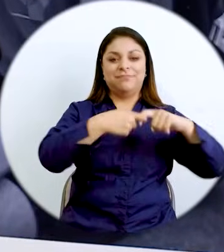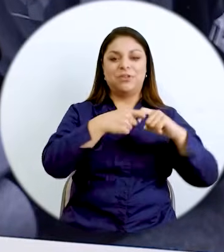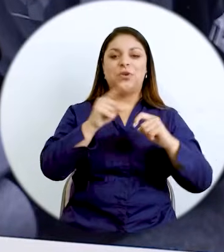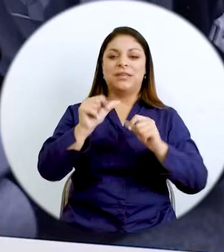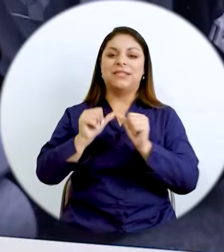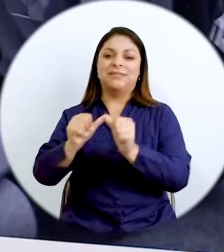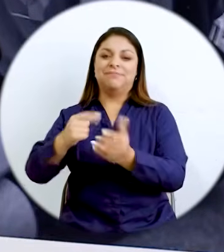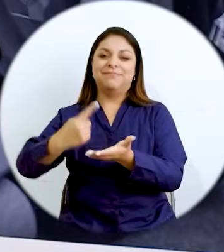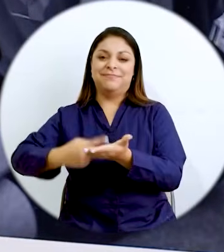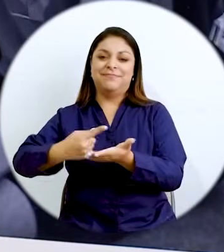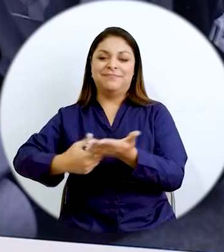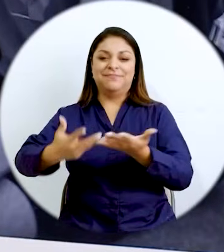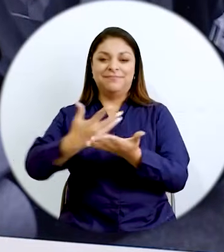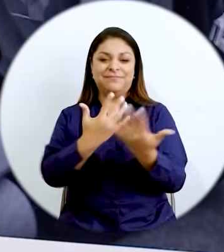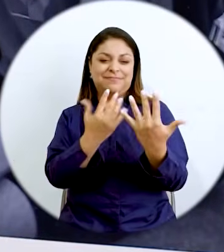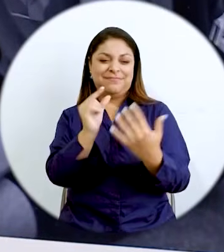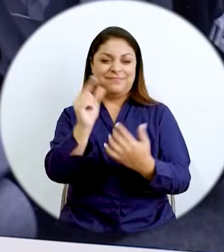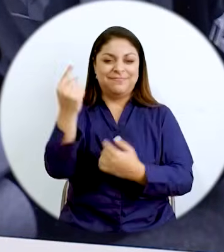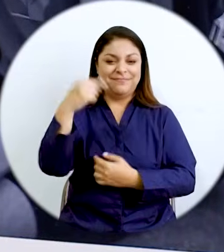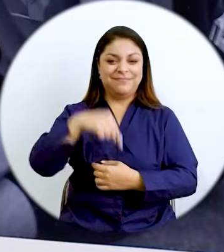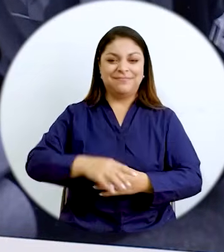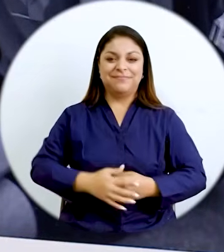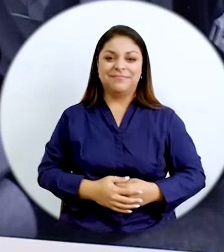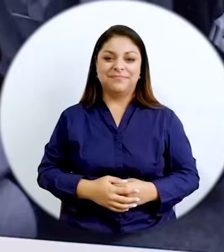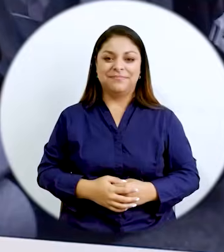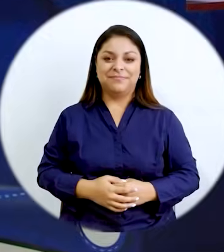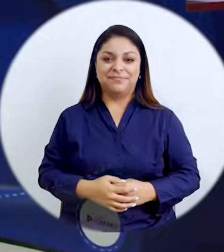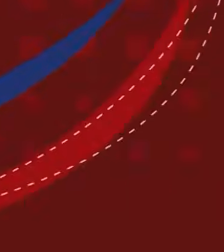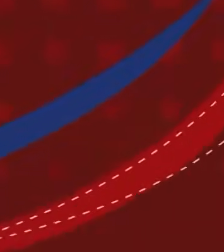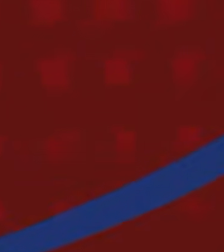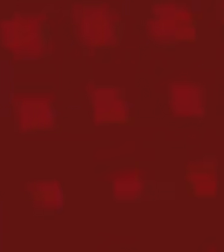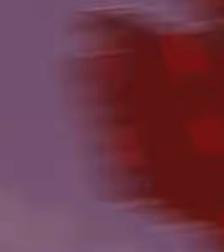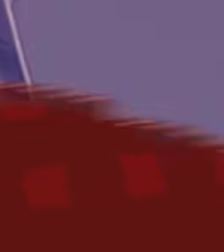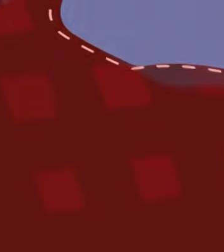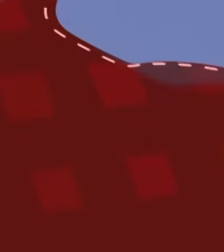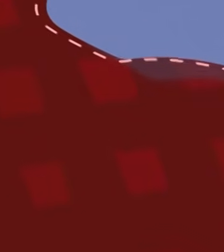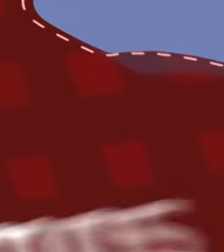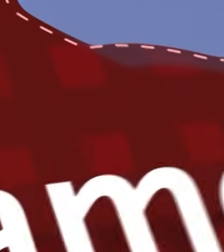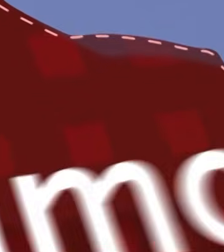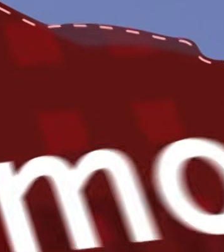hablar en el siguiente bloque. Vamos a una pausa, quédese con una mirada que ya volvemos.